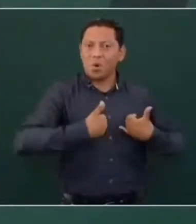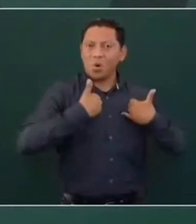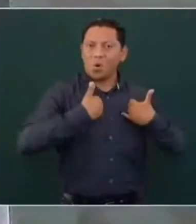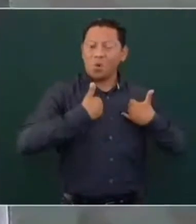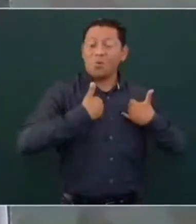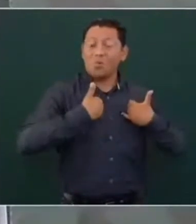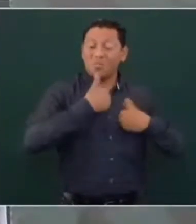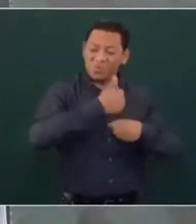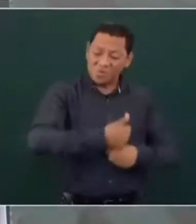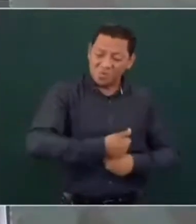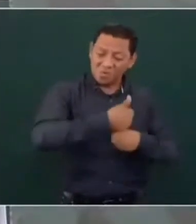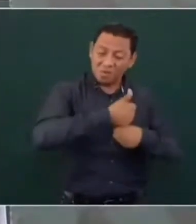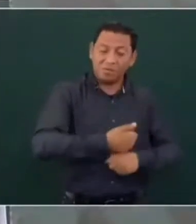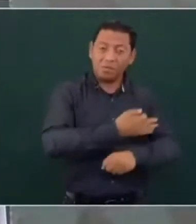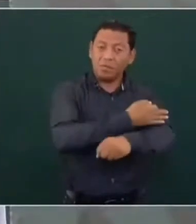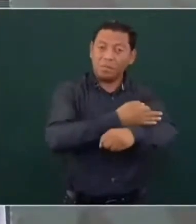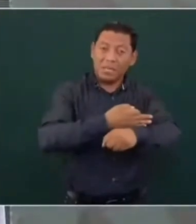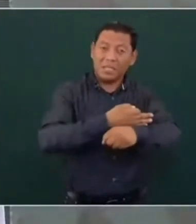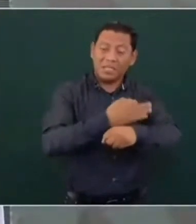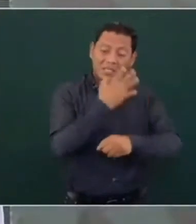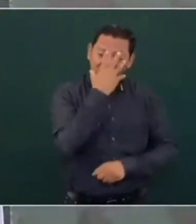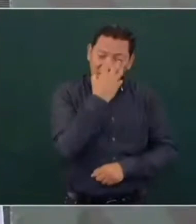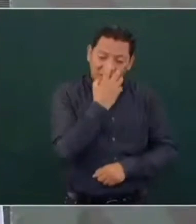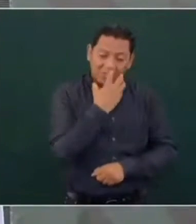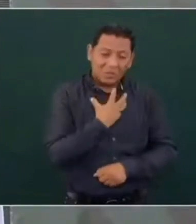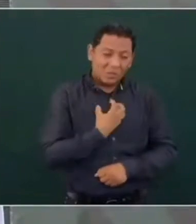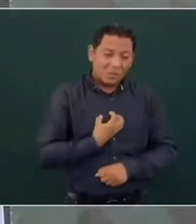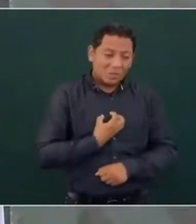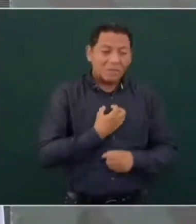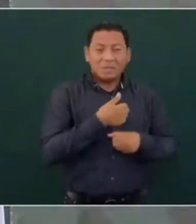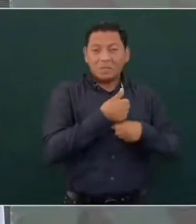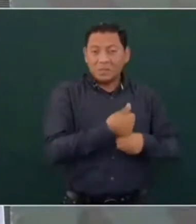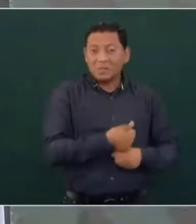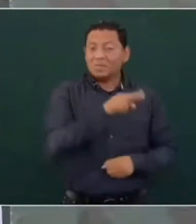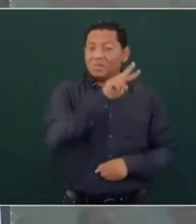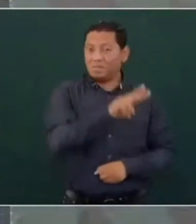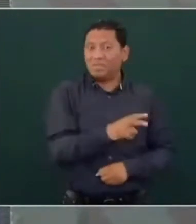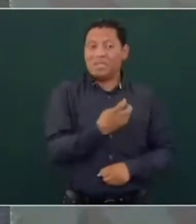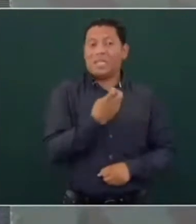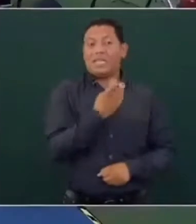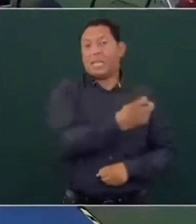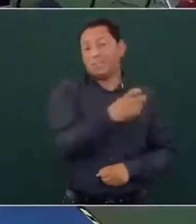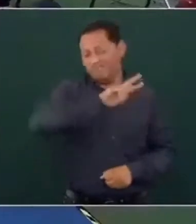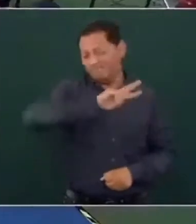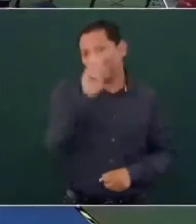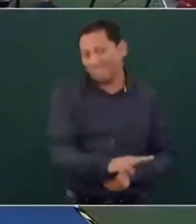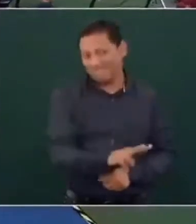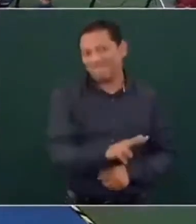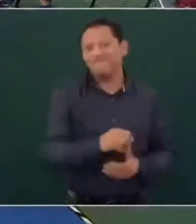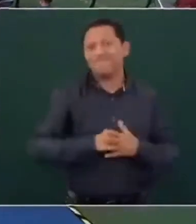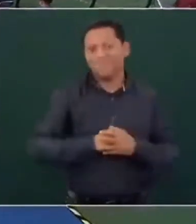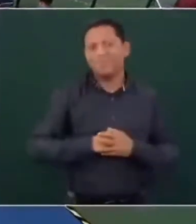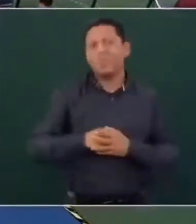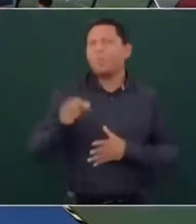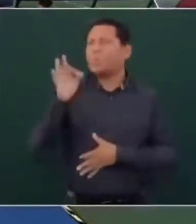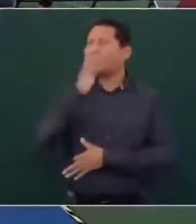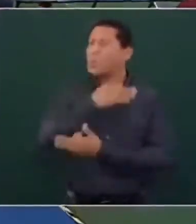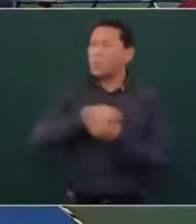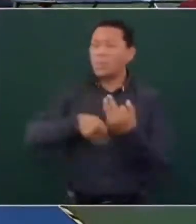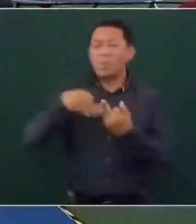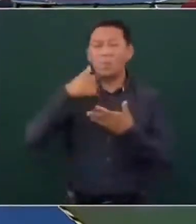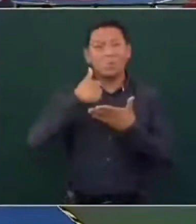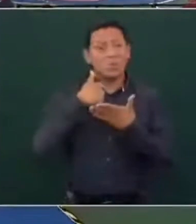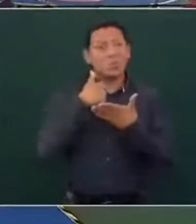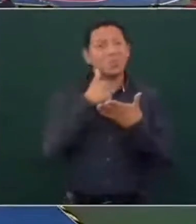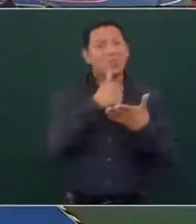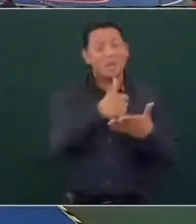familiares. Entonces, que todos ayudemos, porque